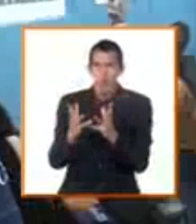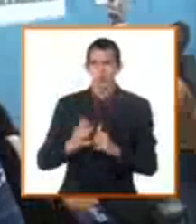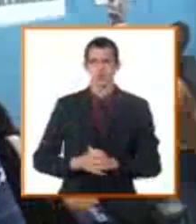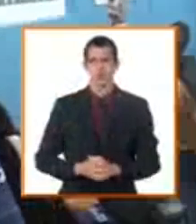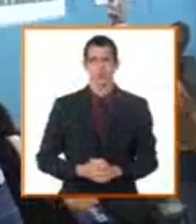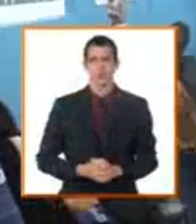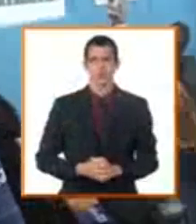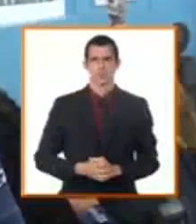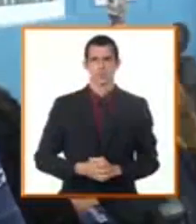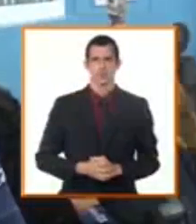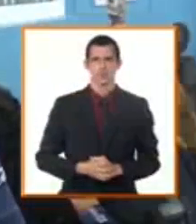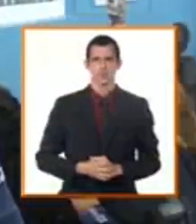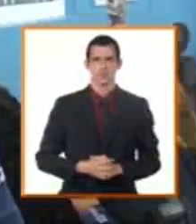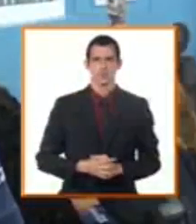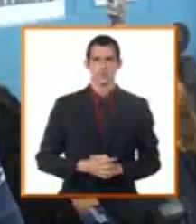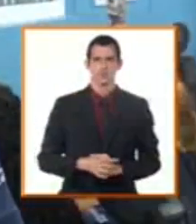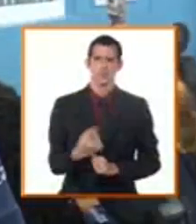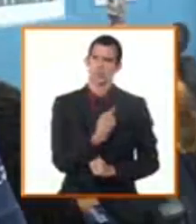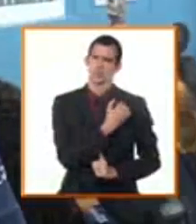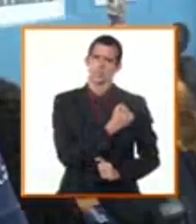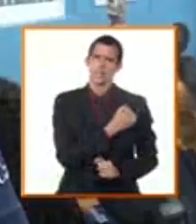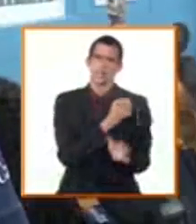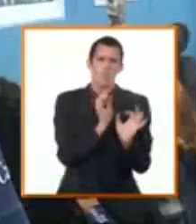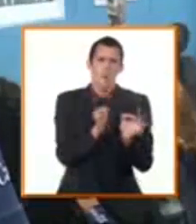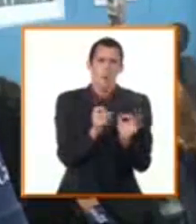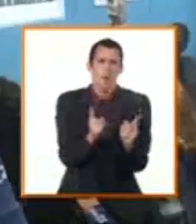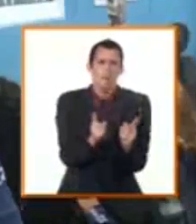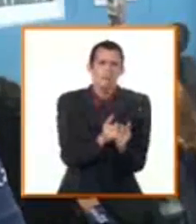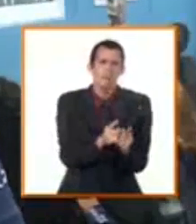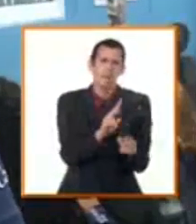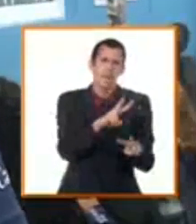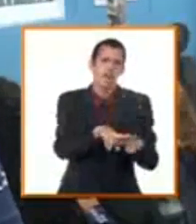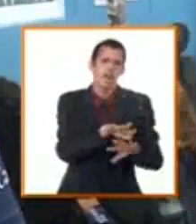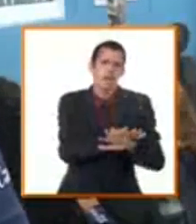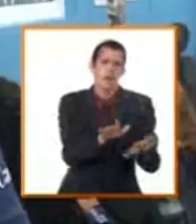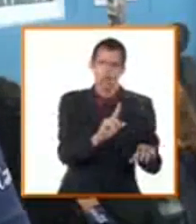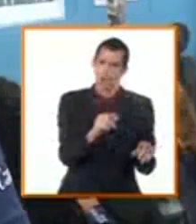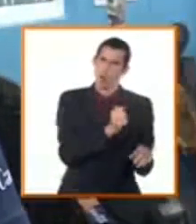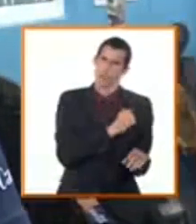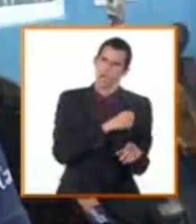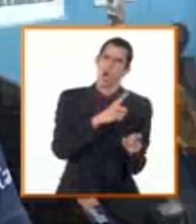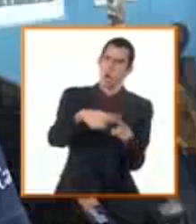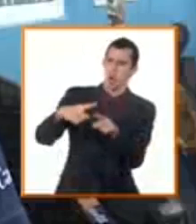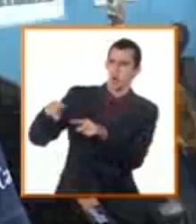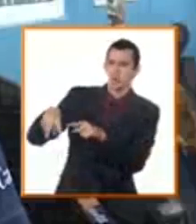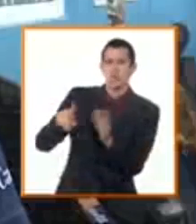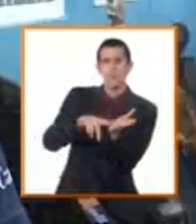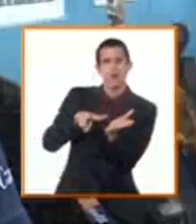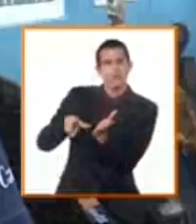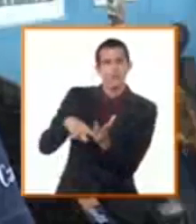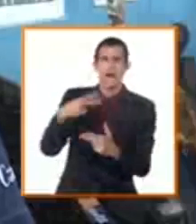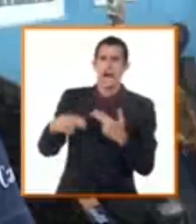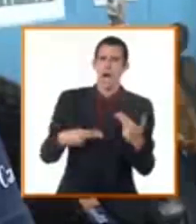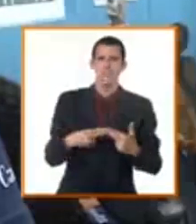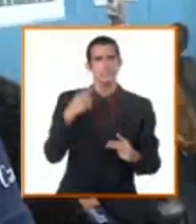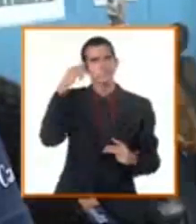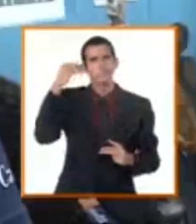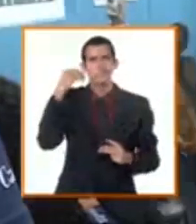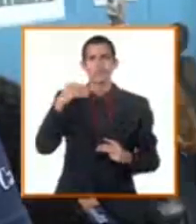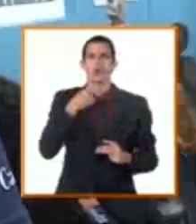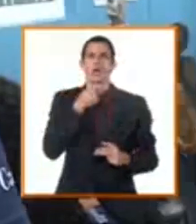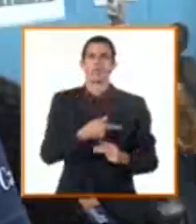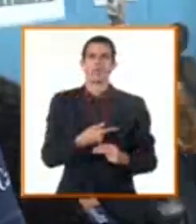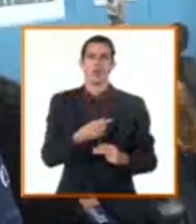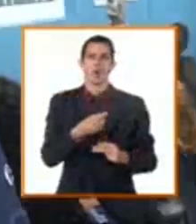extender el programa a otros aeropuertos en el país, que esperamos que sea no muy tarde. Y